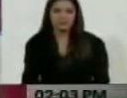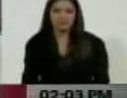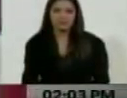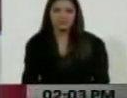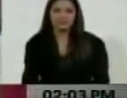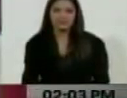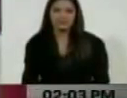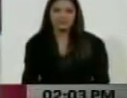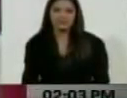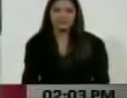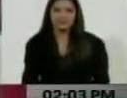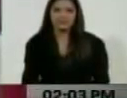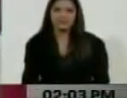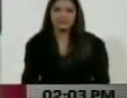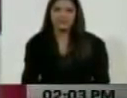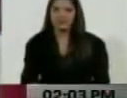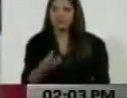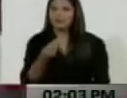No, no tan decente.